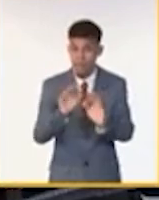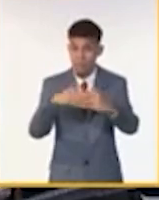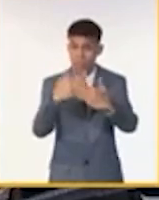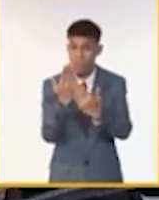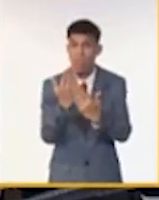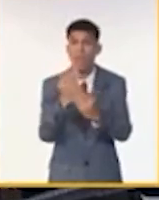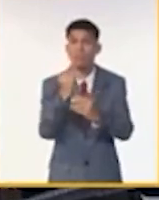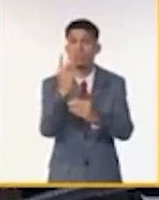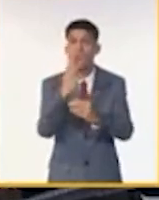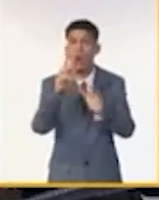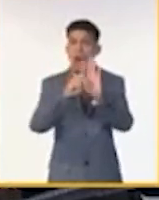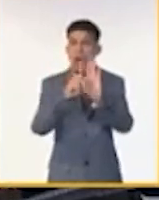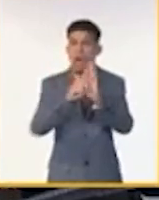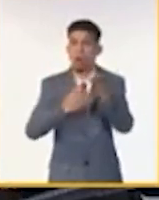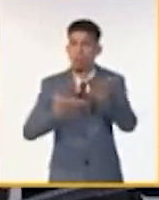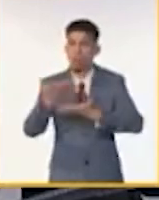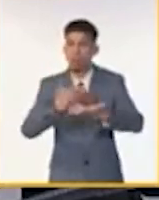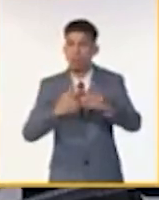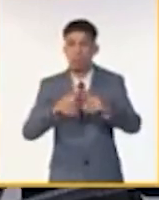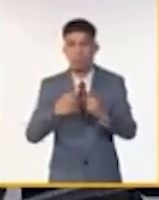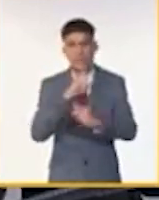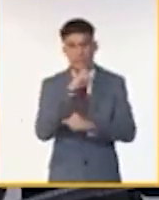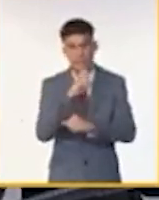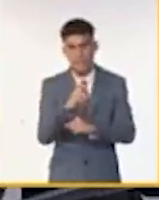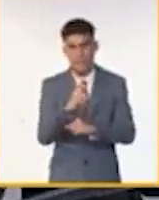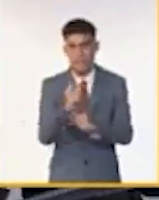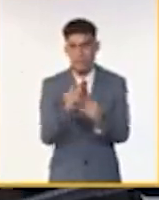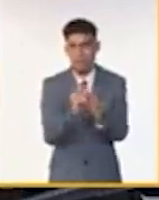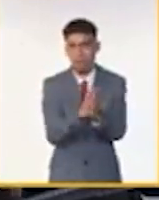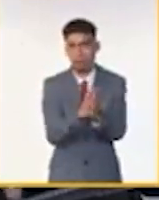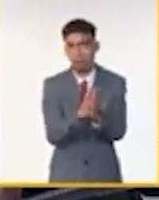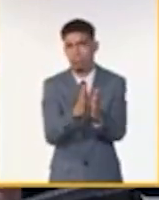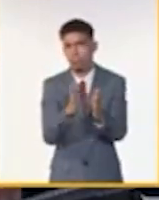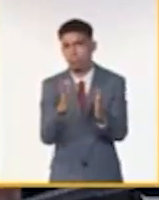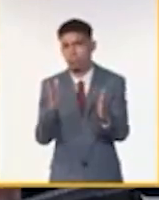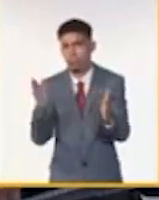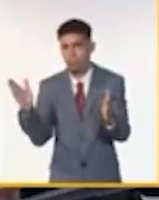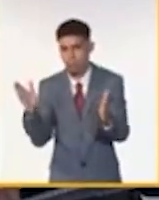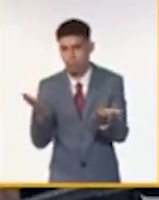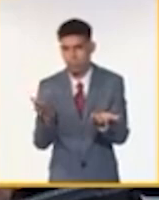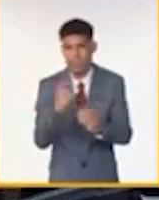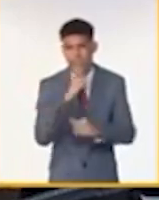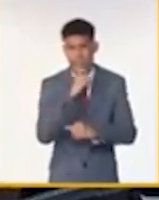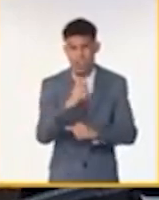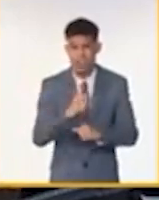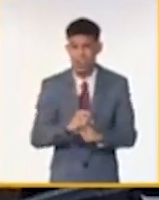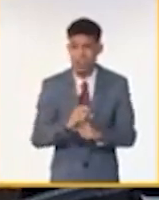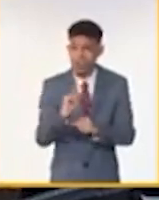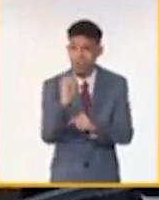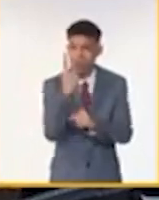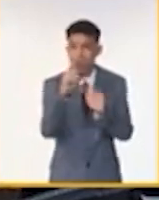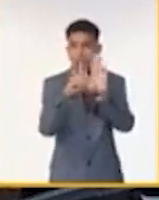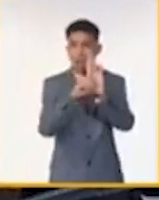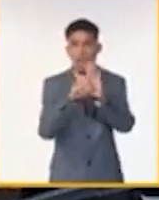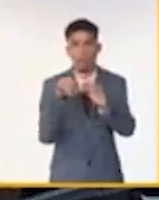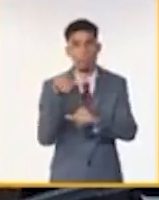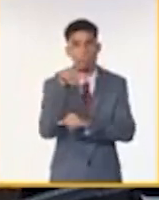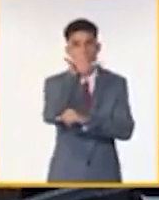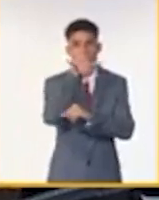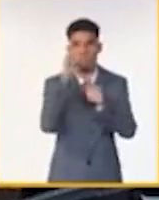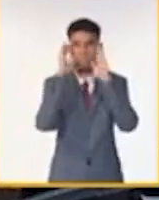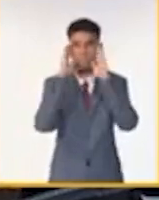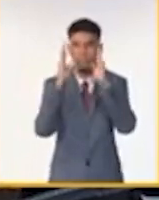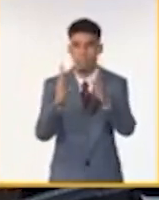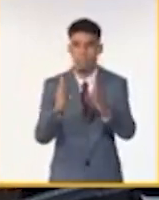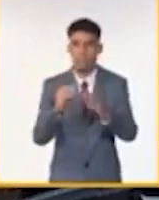leyes teníamos previsto ver migración y ciudadanía y nada que tuvimos que quedarnos con migración por la cantidad de intervenciones